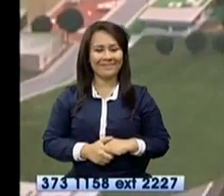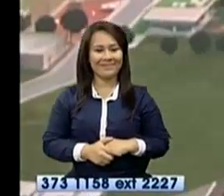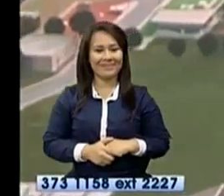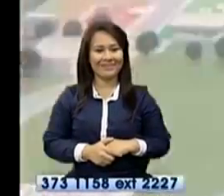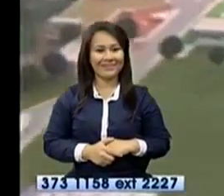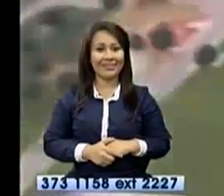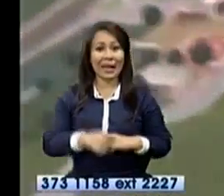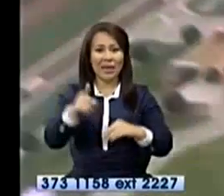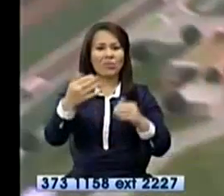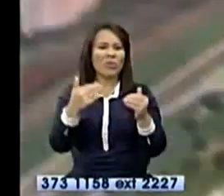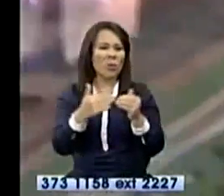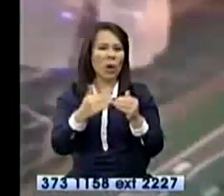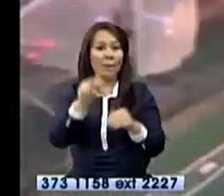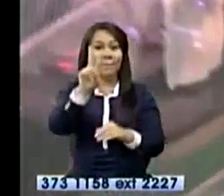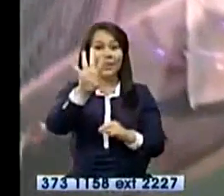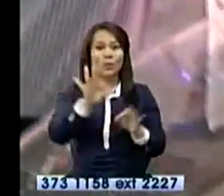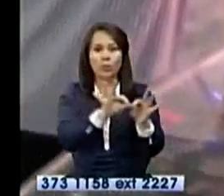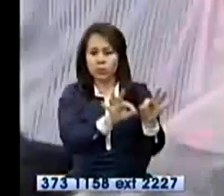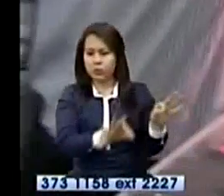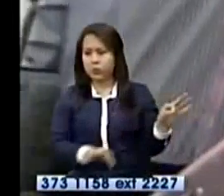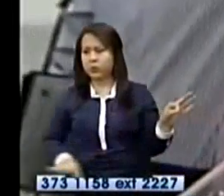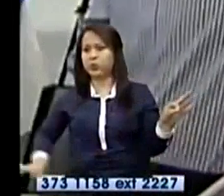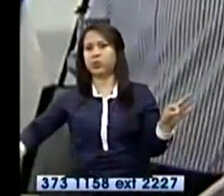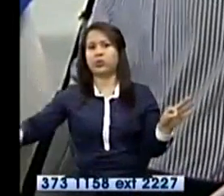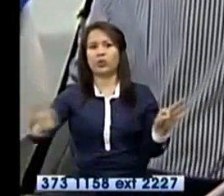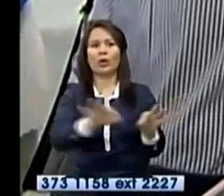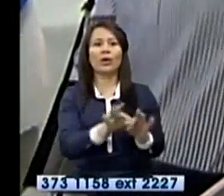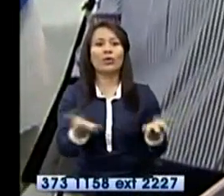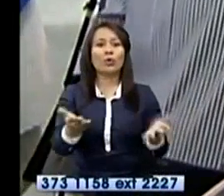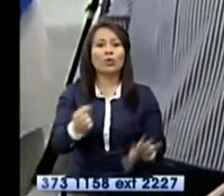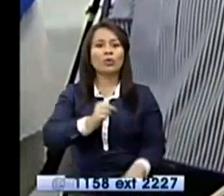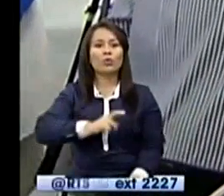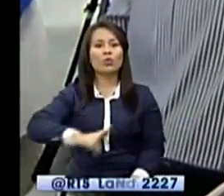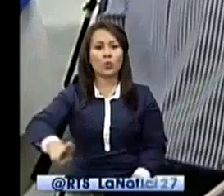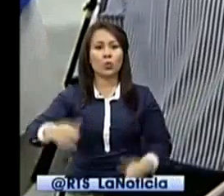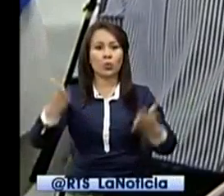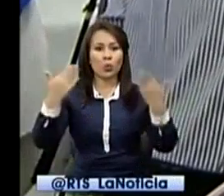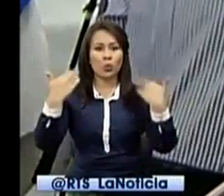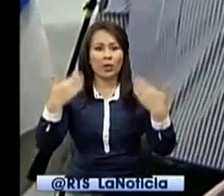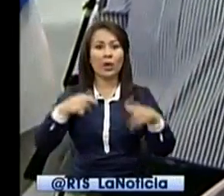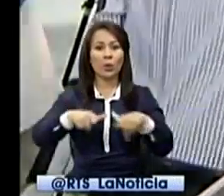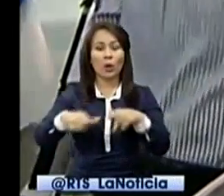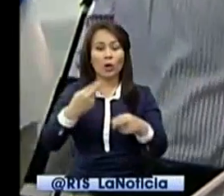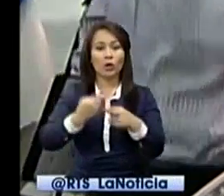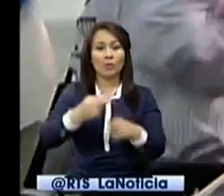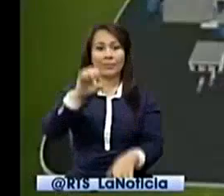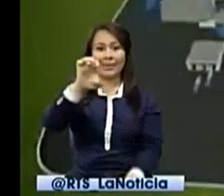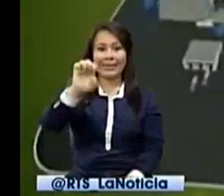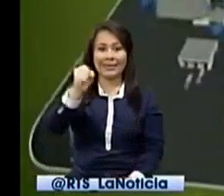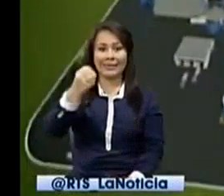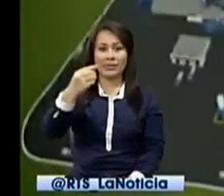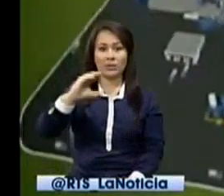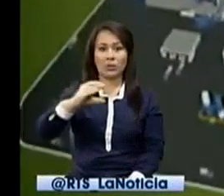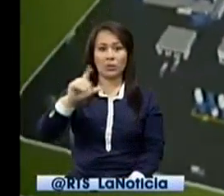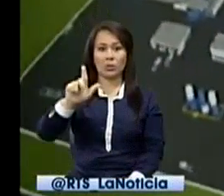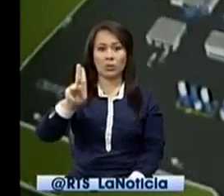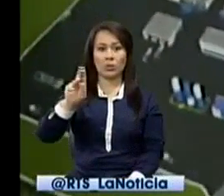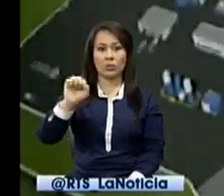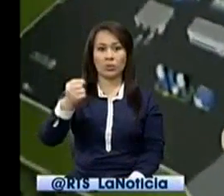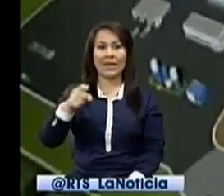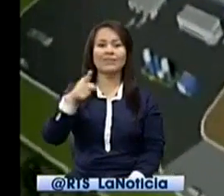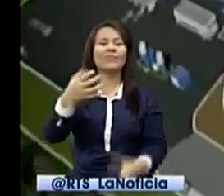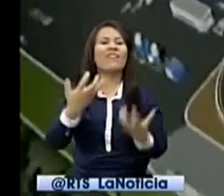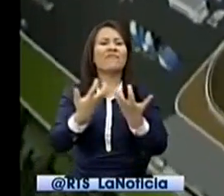unas 24 hectáreas al sur de guayaquil en el sector de las esclusas ocuparán la nueva planta de tratamiento